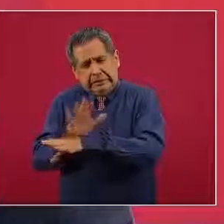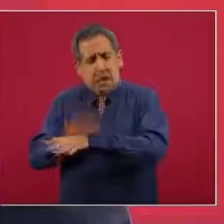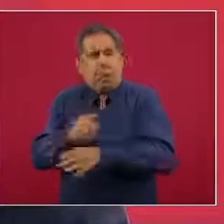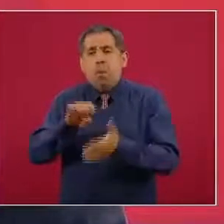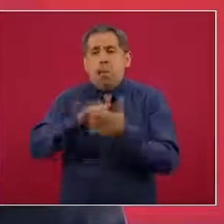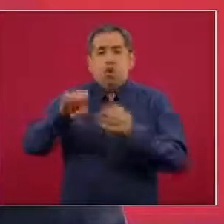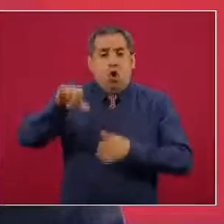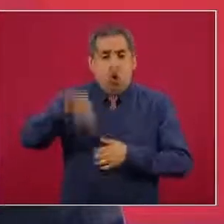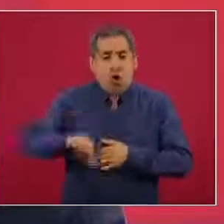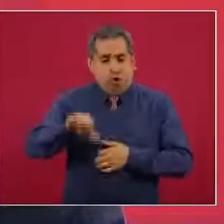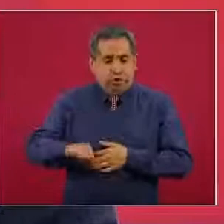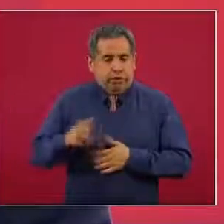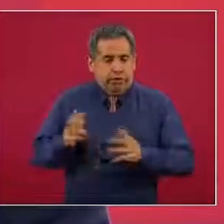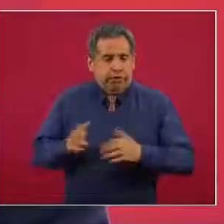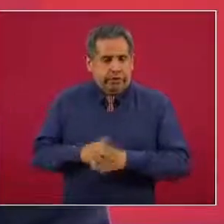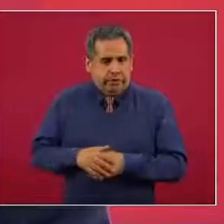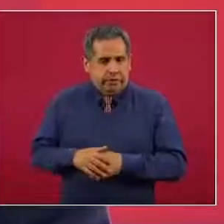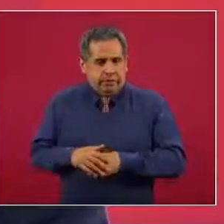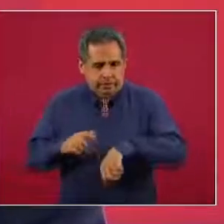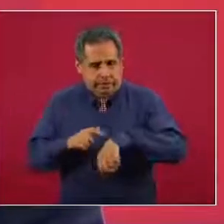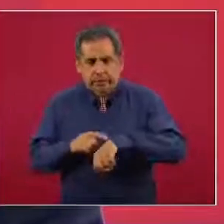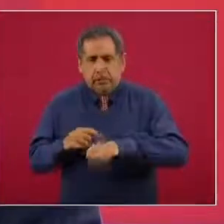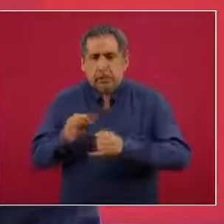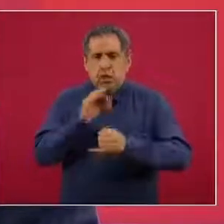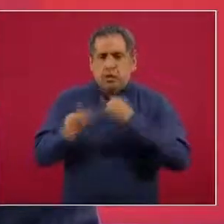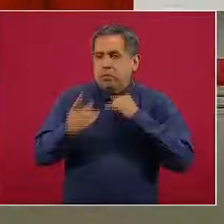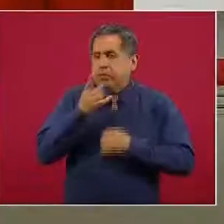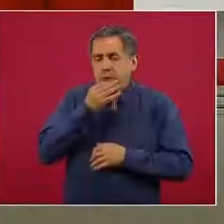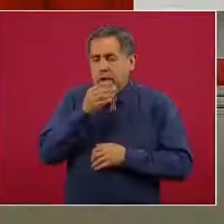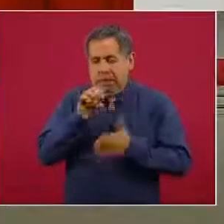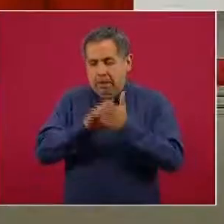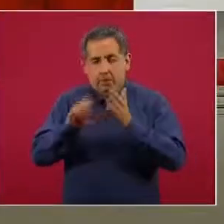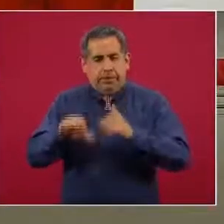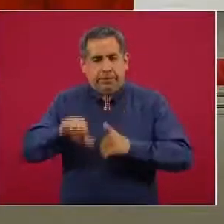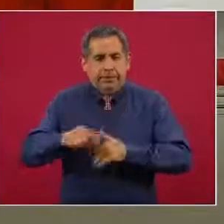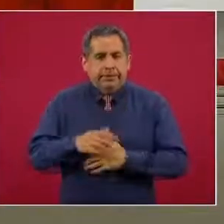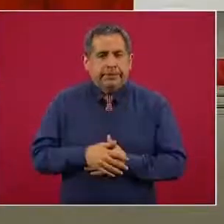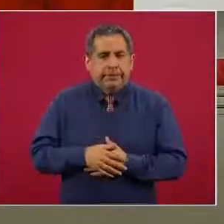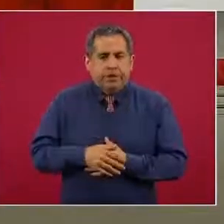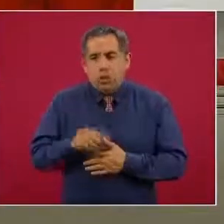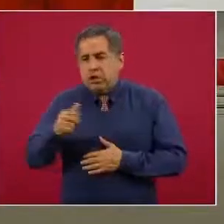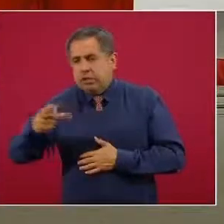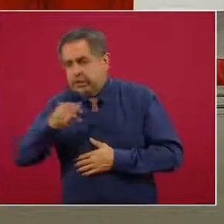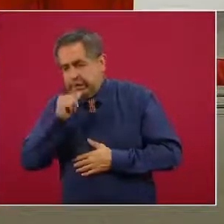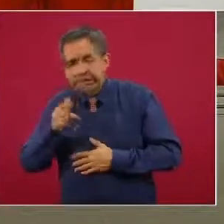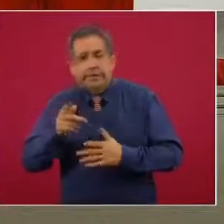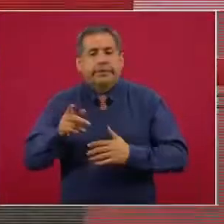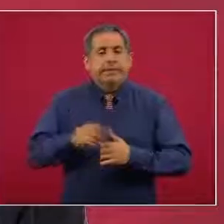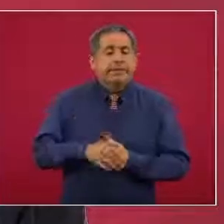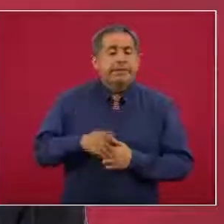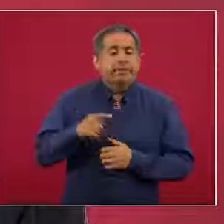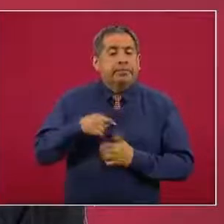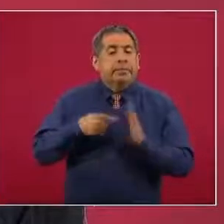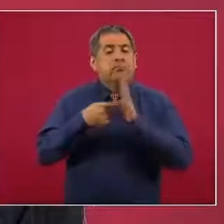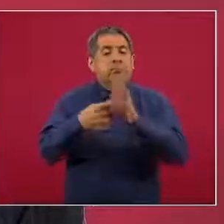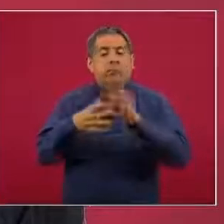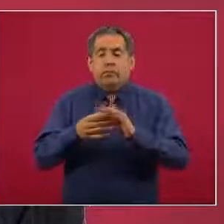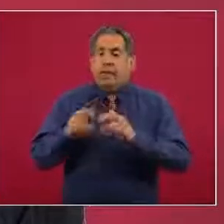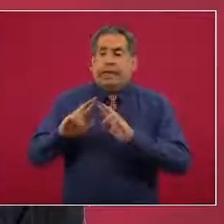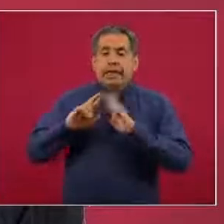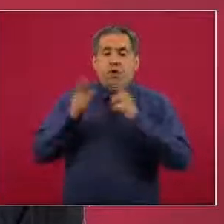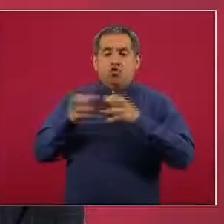ejemplo, hoy, y como ya queda el último minuto, ya no va a dar tiempo de otras preguntas, les comento de la